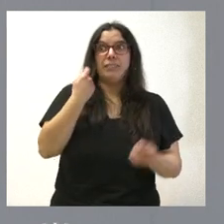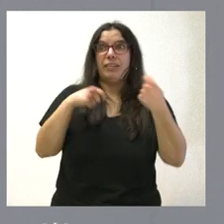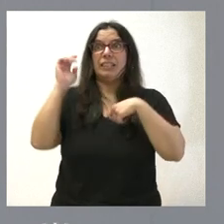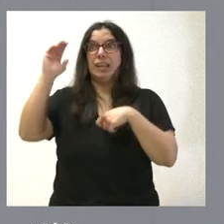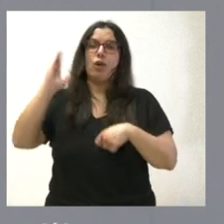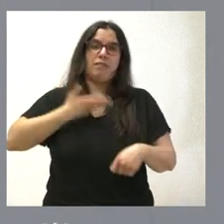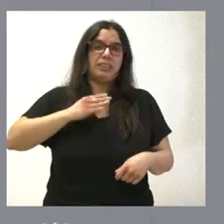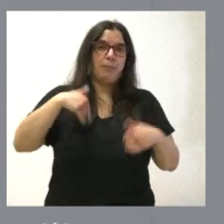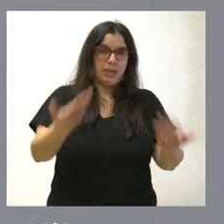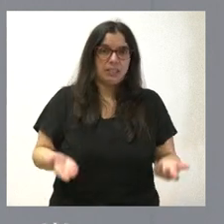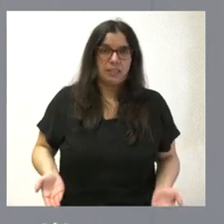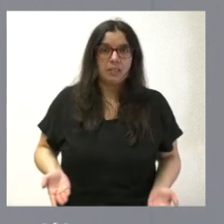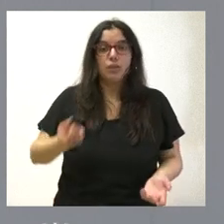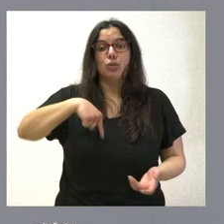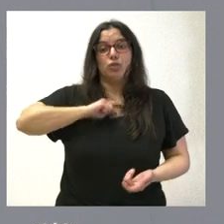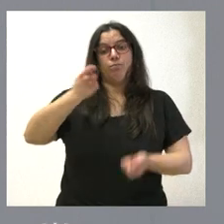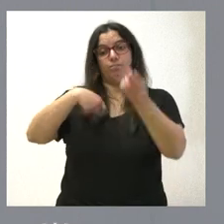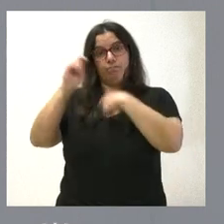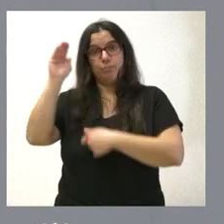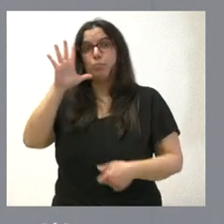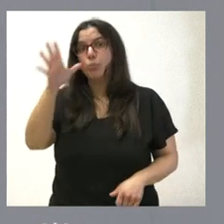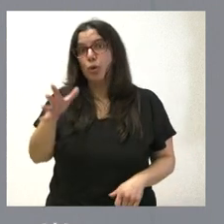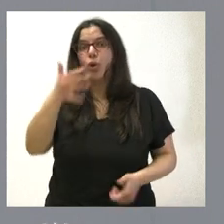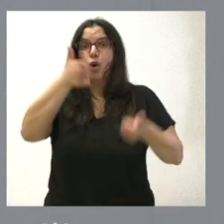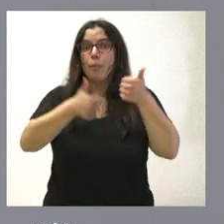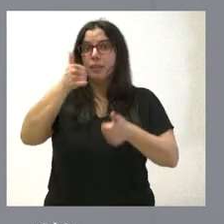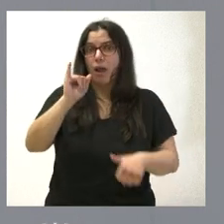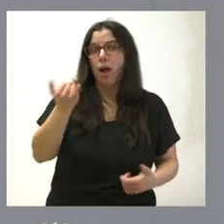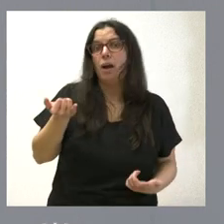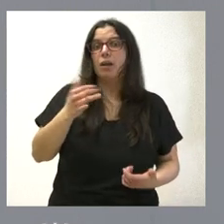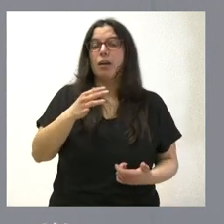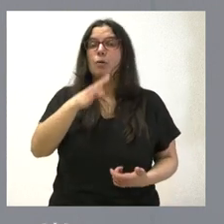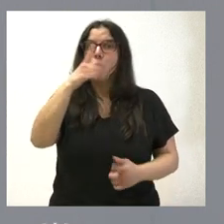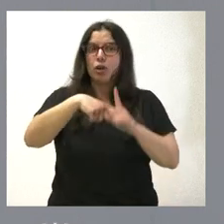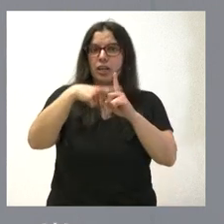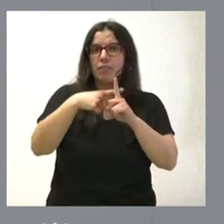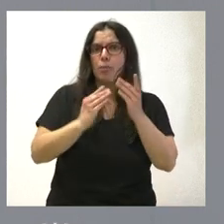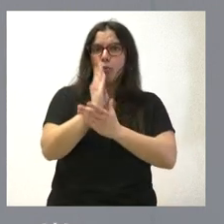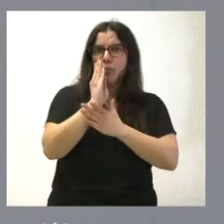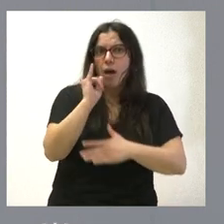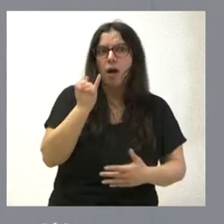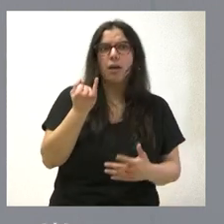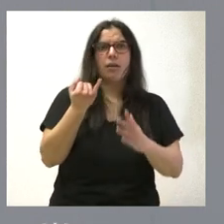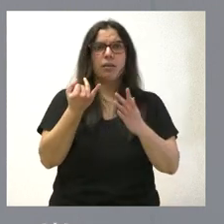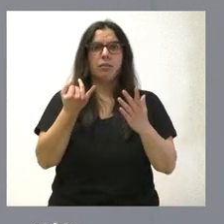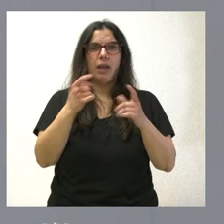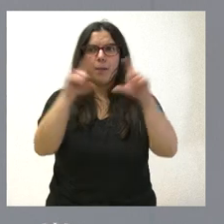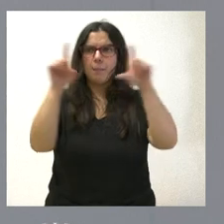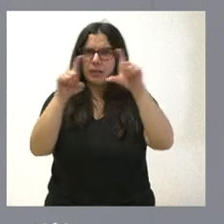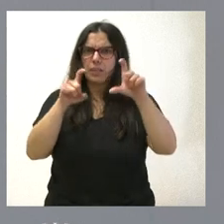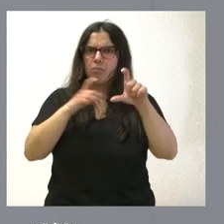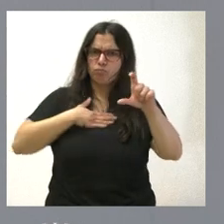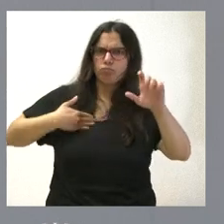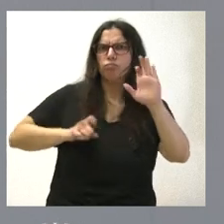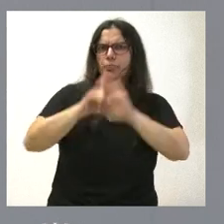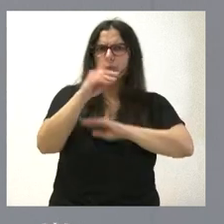y nosotros exportamos Porque que competimos y competimos porque tenemos altos niveles de productividad empresas muy ambiciosas que